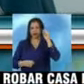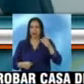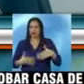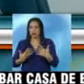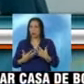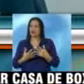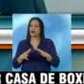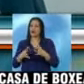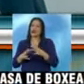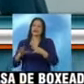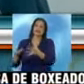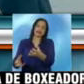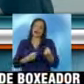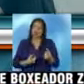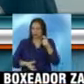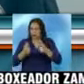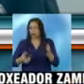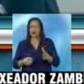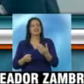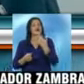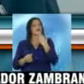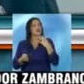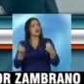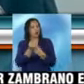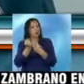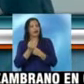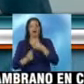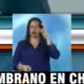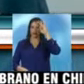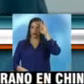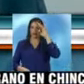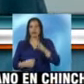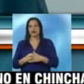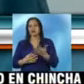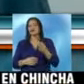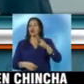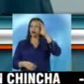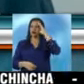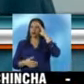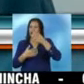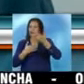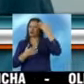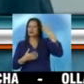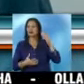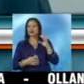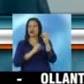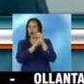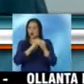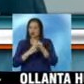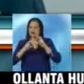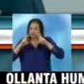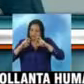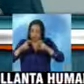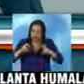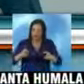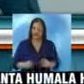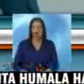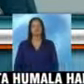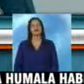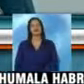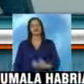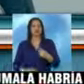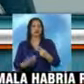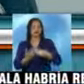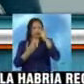pública con el auxilio de la fuerza policial y la policía desde el mes de octubre estaba evaluando no solamente el